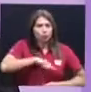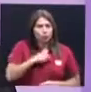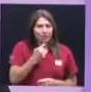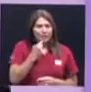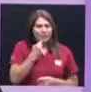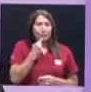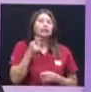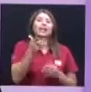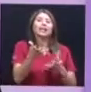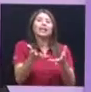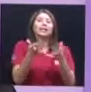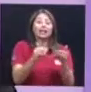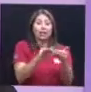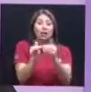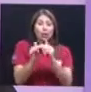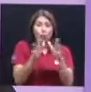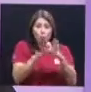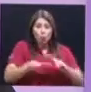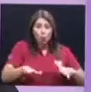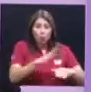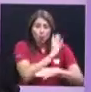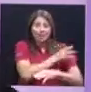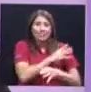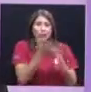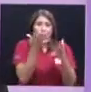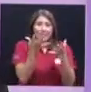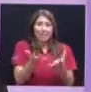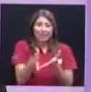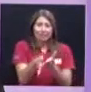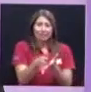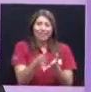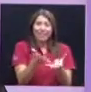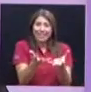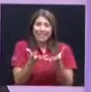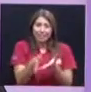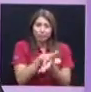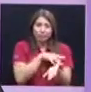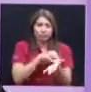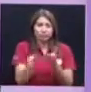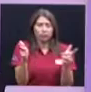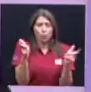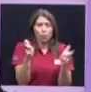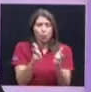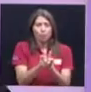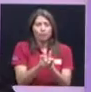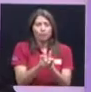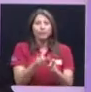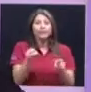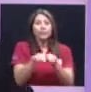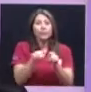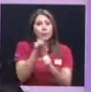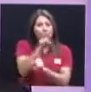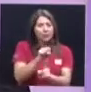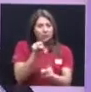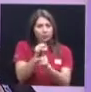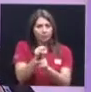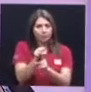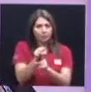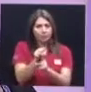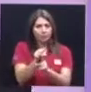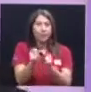el genocidio Exterminio completo del pueblo palestino hay una situación que también hay que tener en cuenta que hay una presión